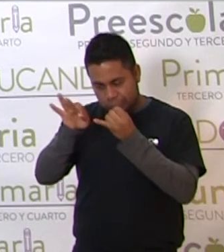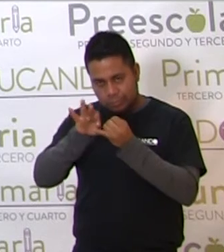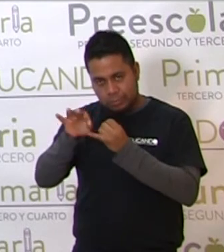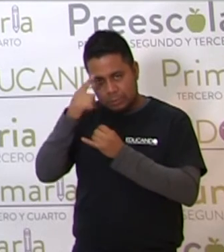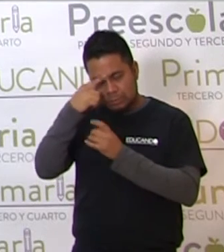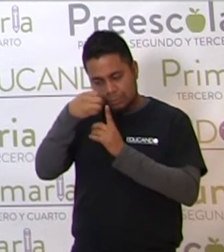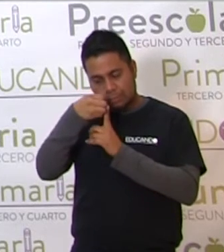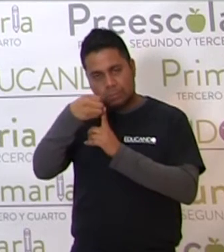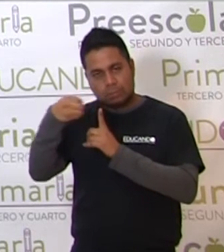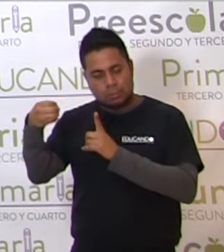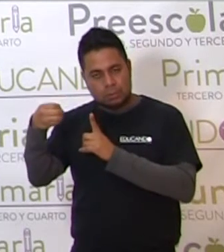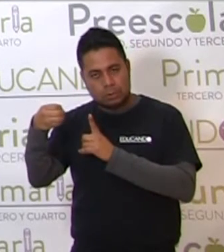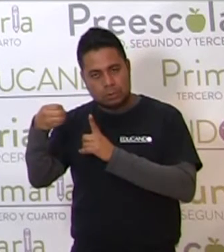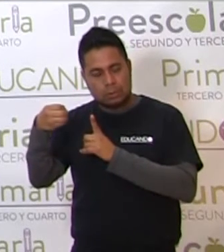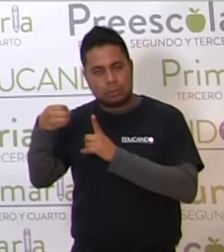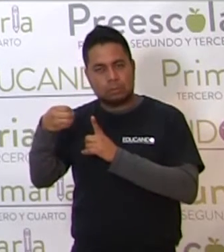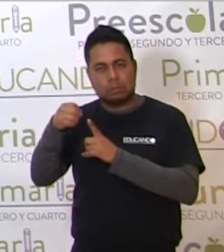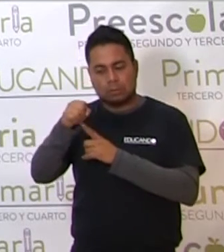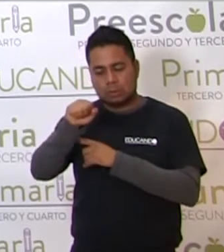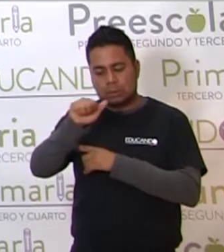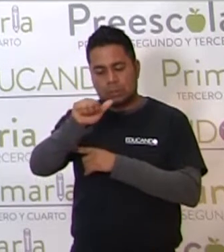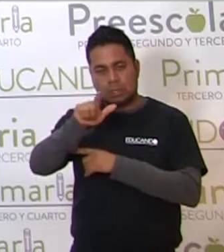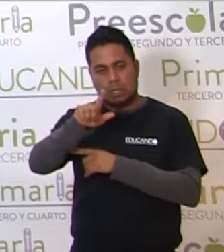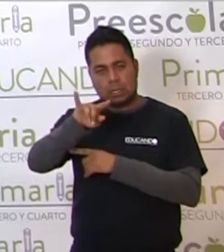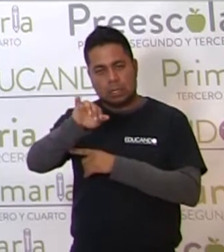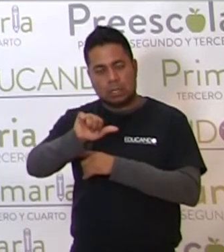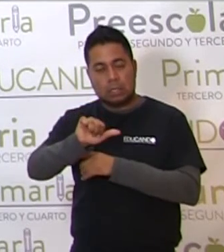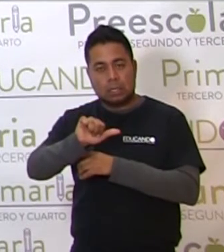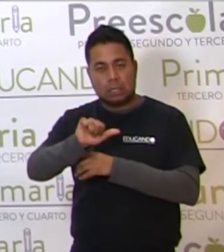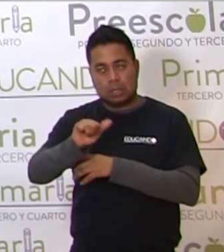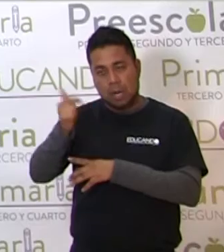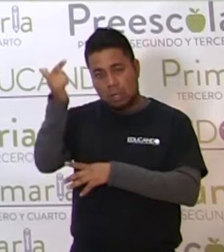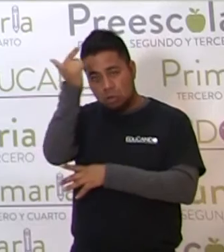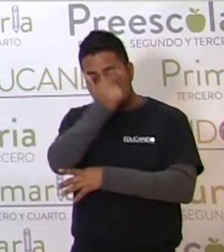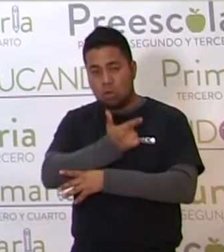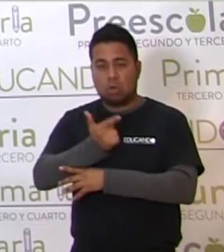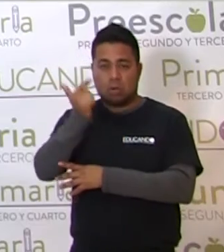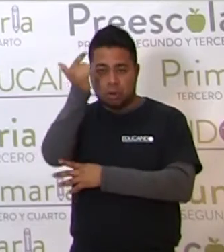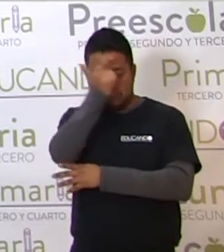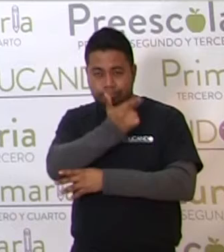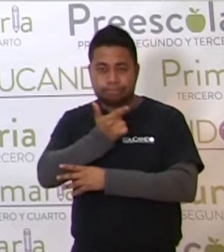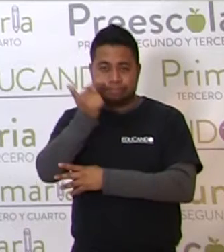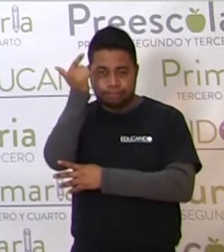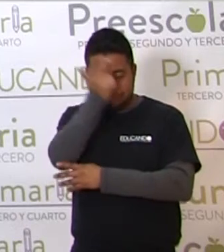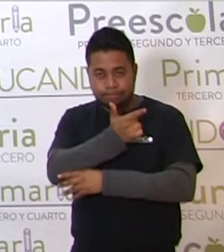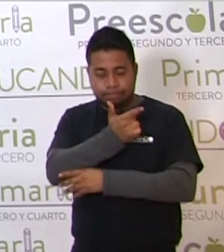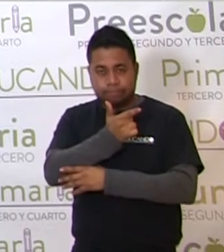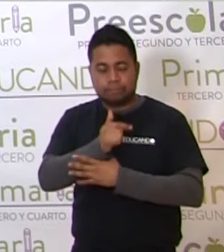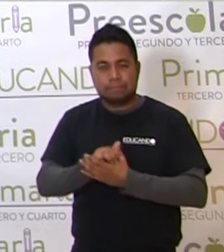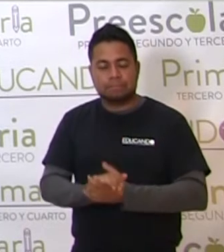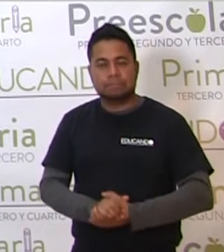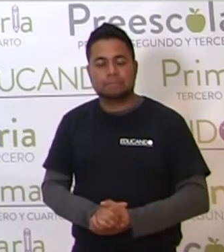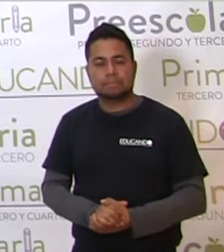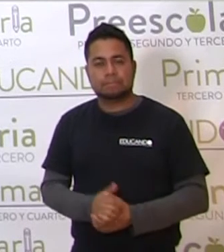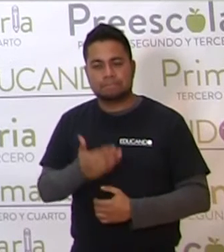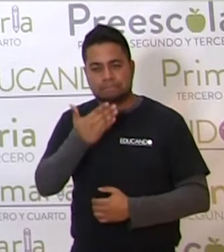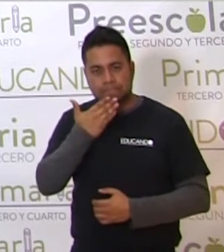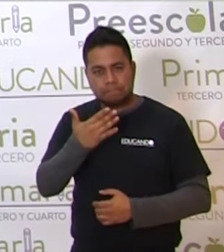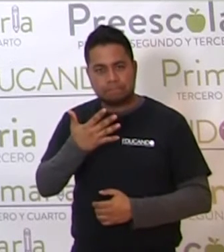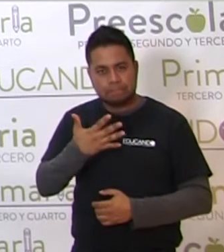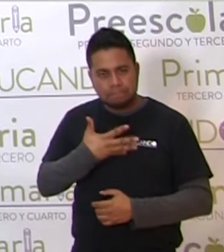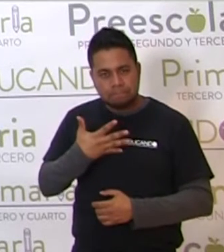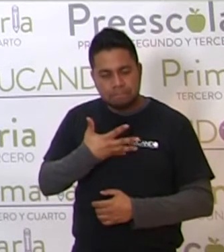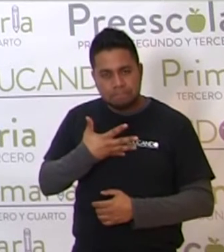verso salía todas las noches bien hay varios de